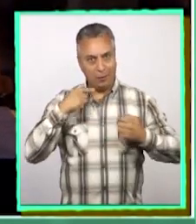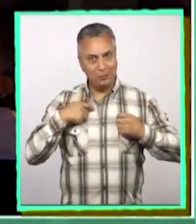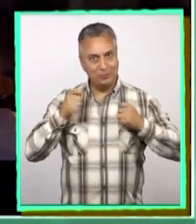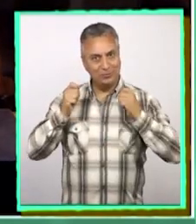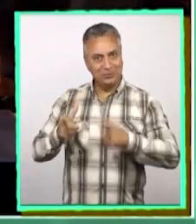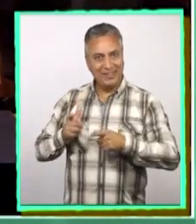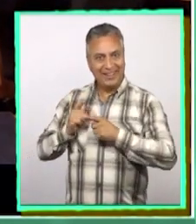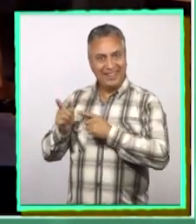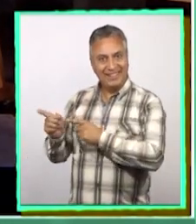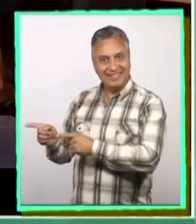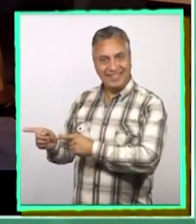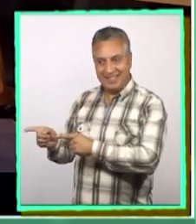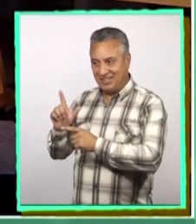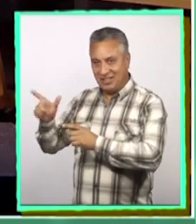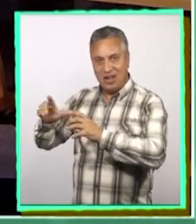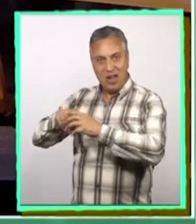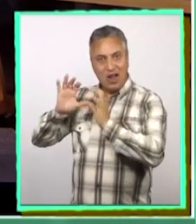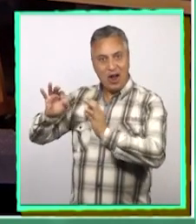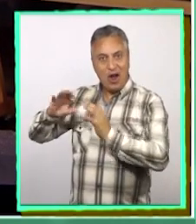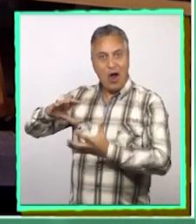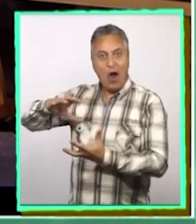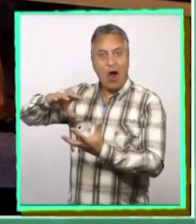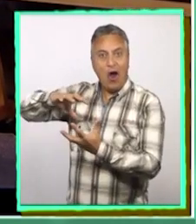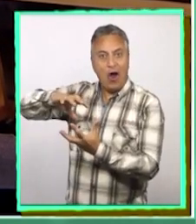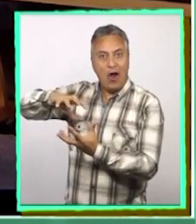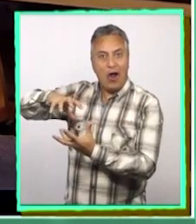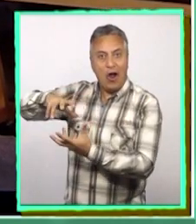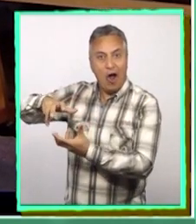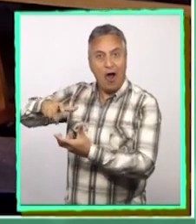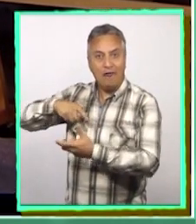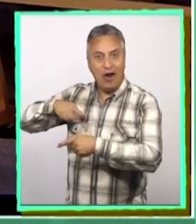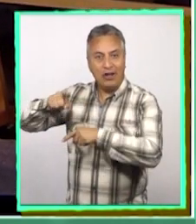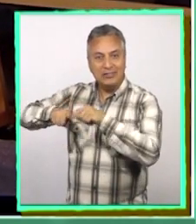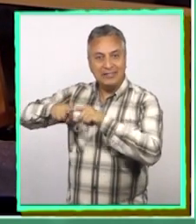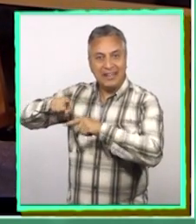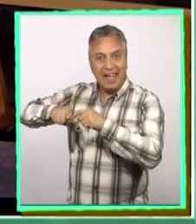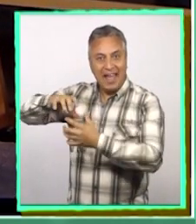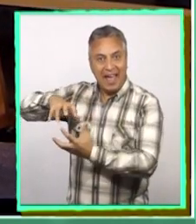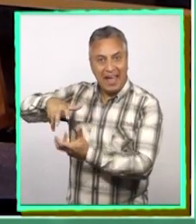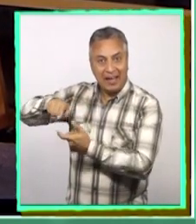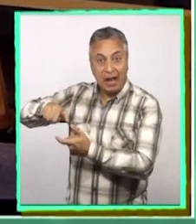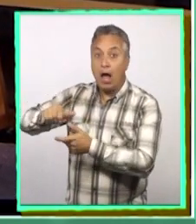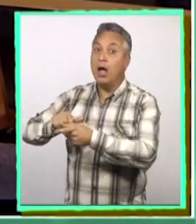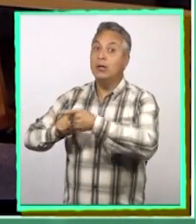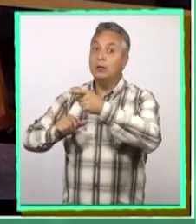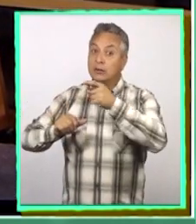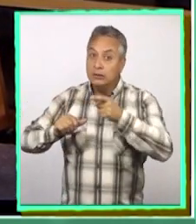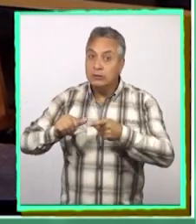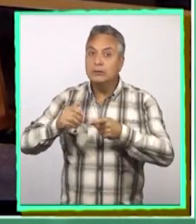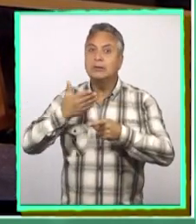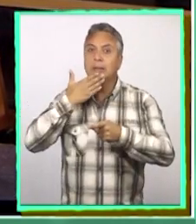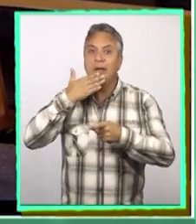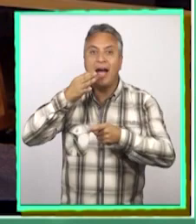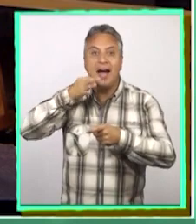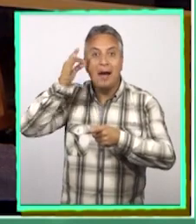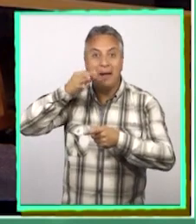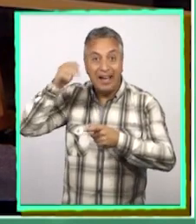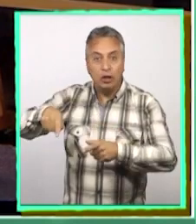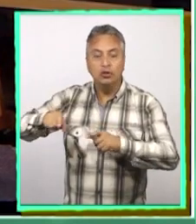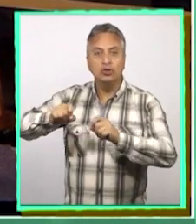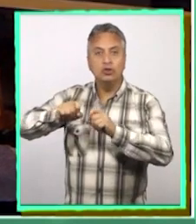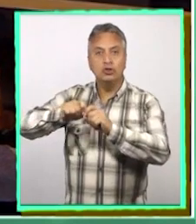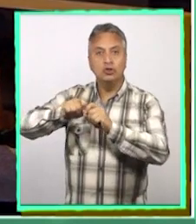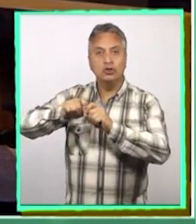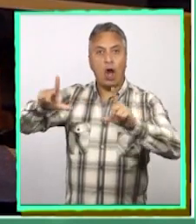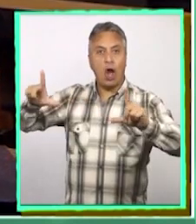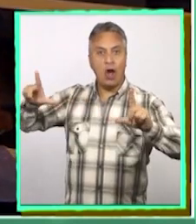Miren qué suerte. Justo tengo un globo terráqueo aquí que va a representar mi tierra. Y esto de acá puede ser mi